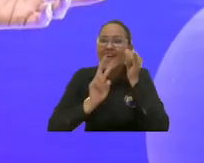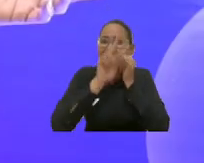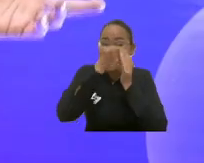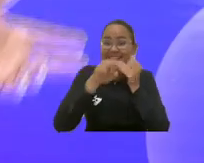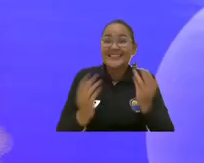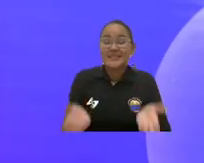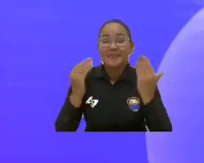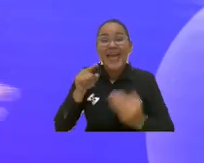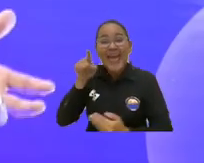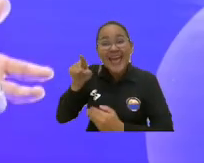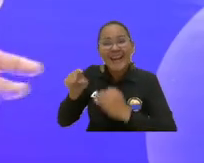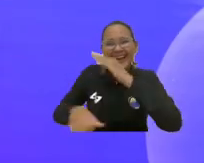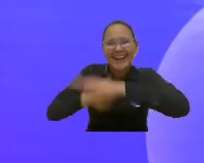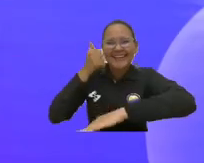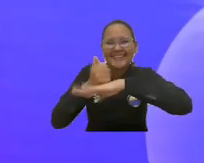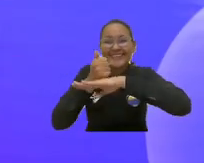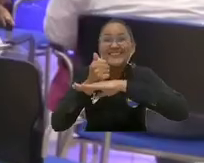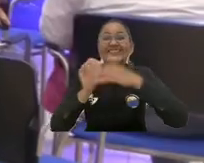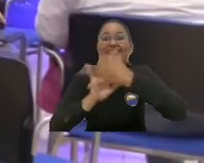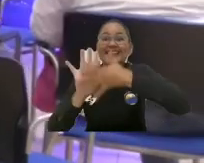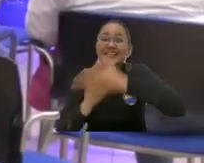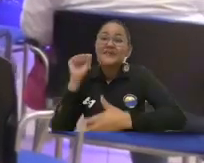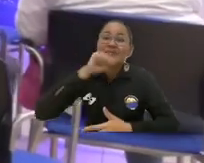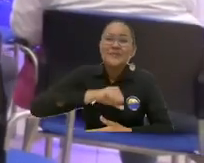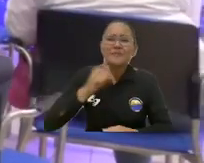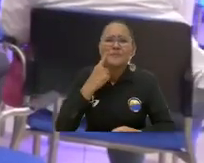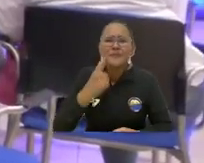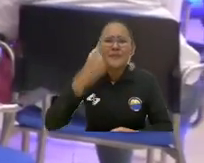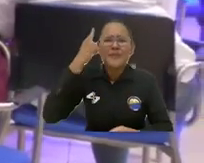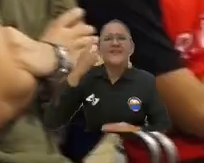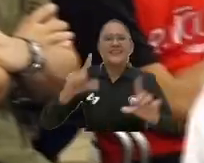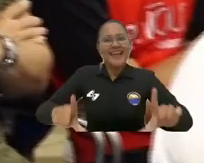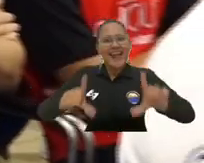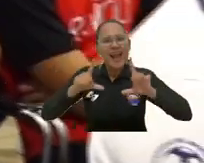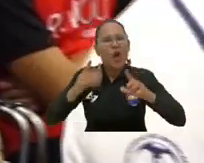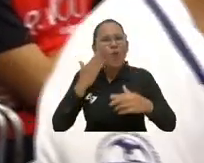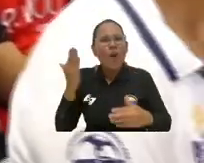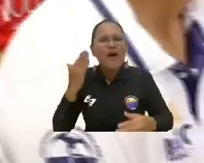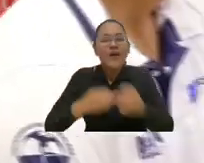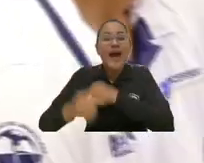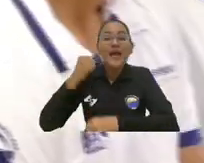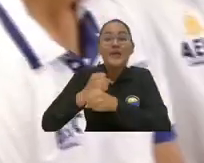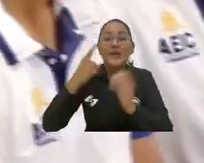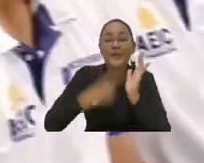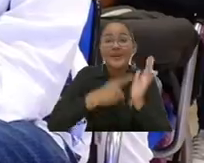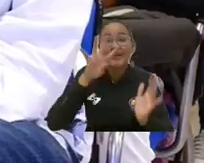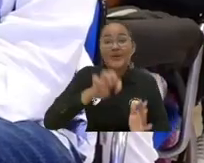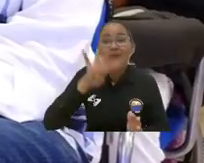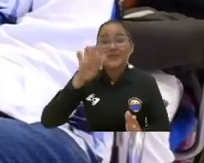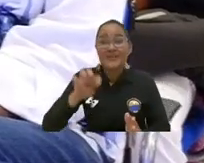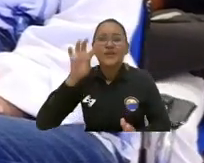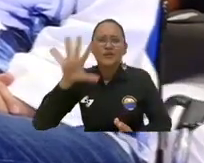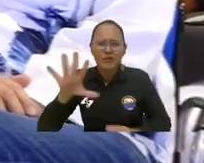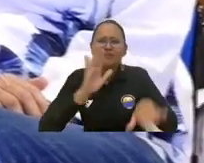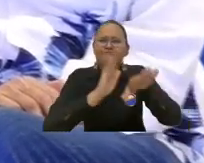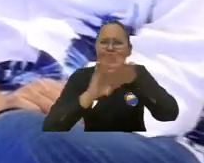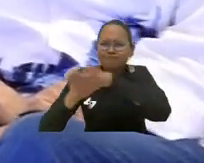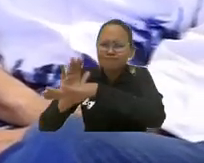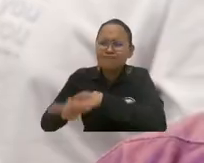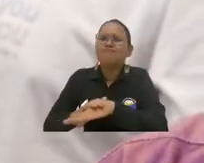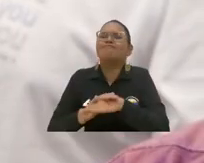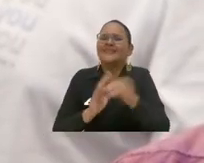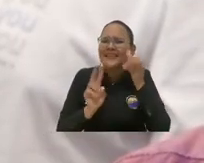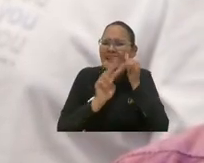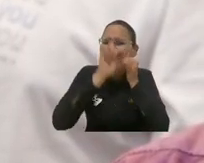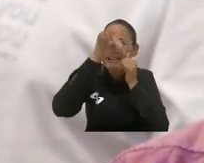ingeniería. El rector Pablo Vera Salazar, primer graduado de este programa en el año 1995, destacó que los desafíos